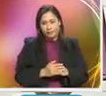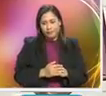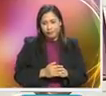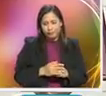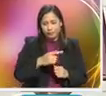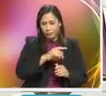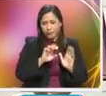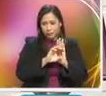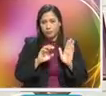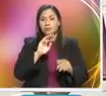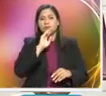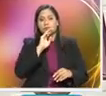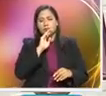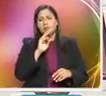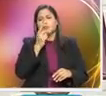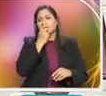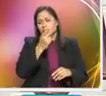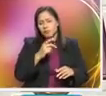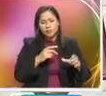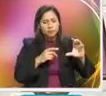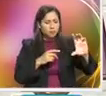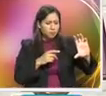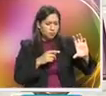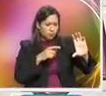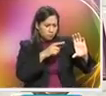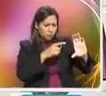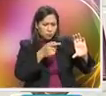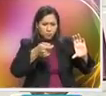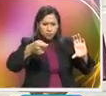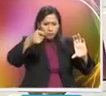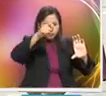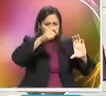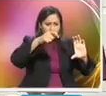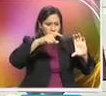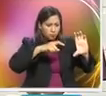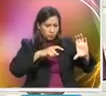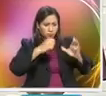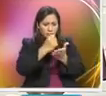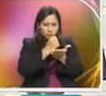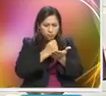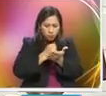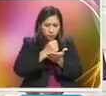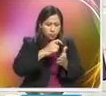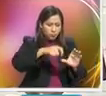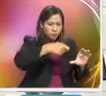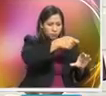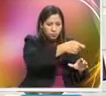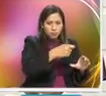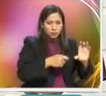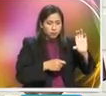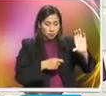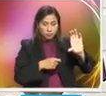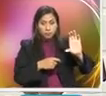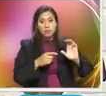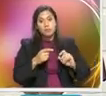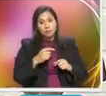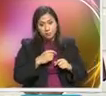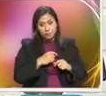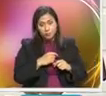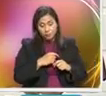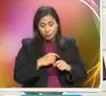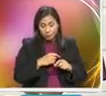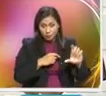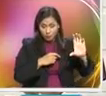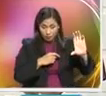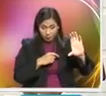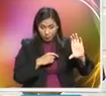y las mamás dicen, yo le voy a dar lo del frasco embotellado de papillas. A mí me gusta para la porción, pero